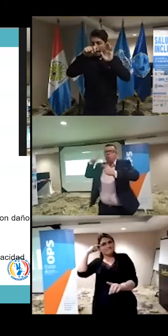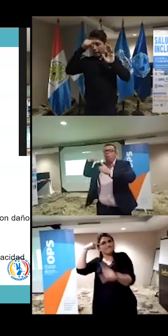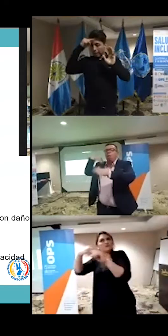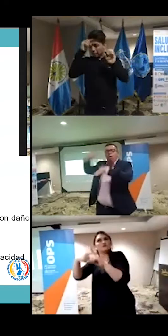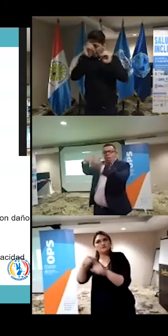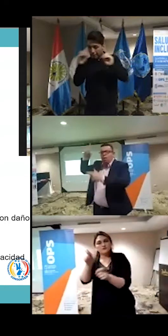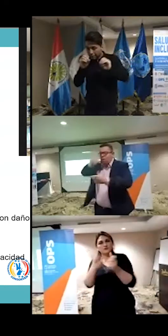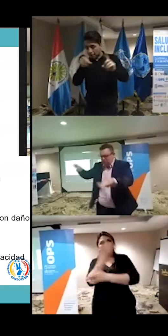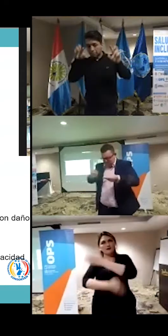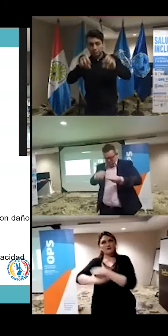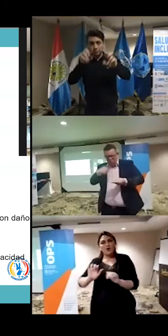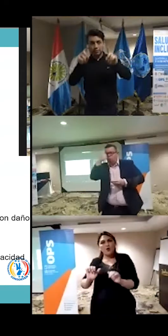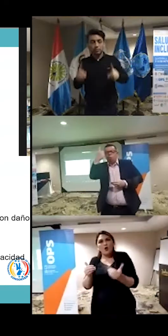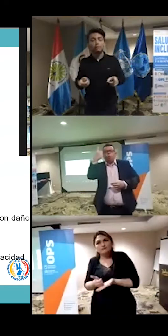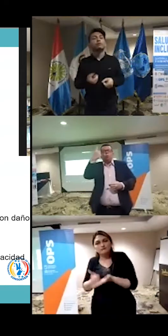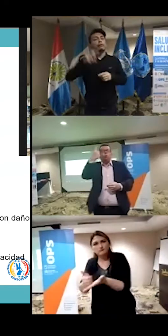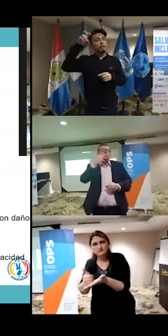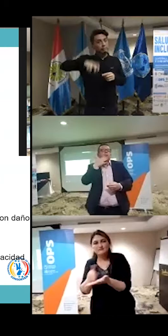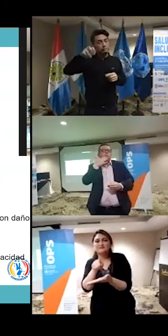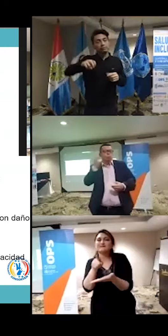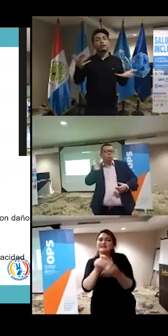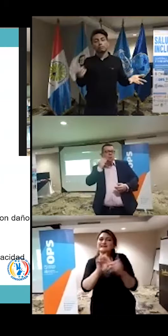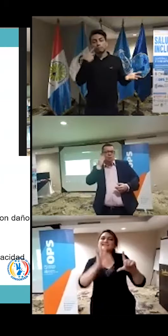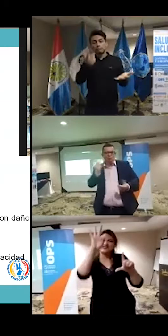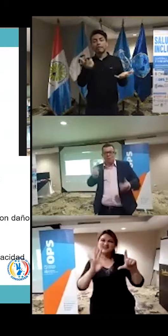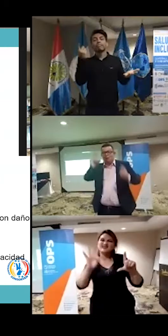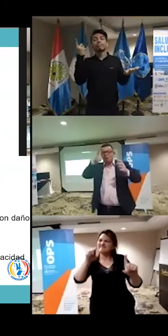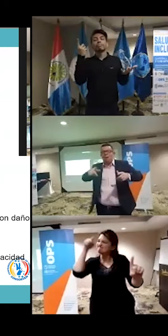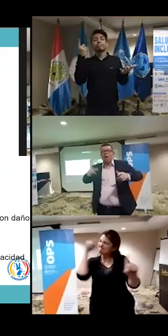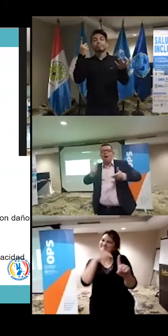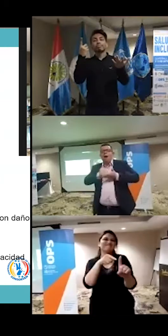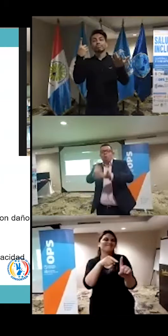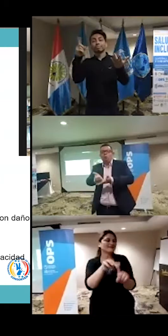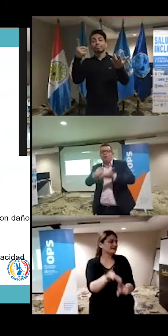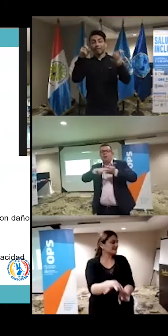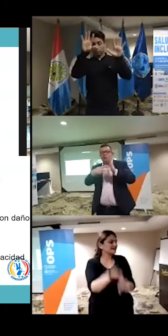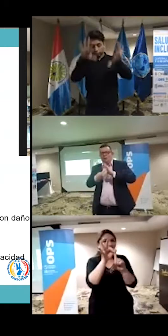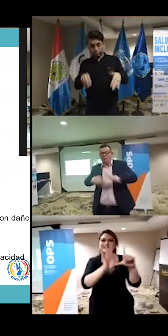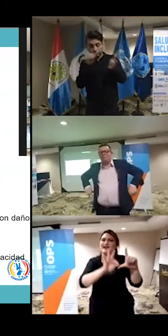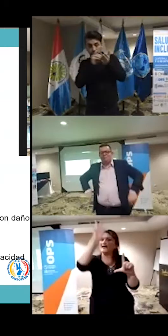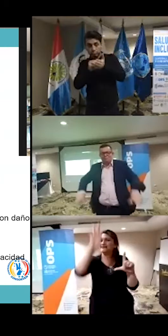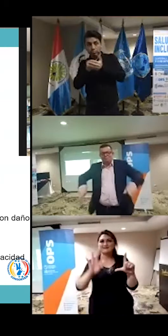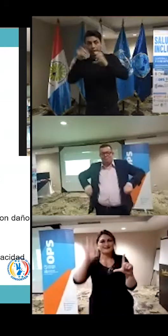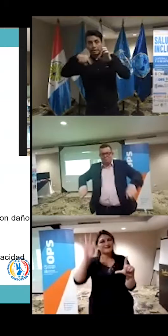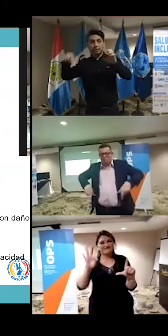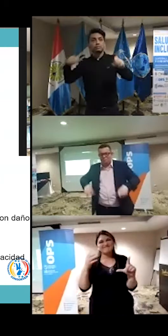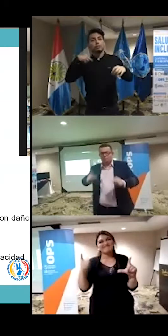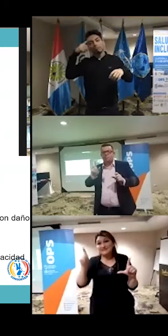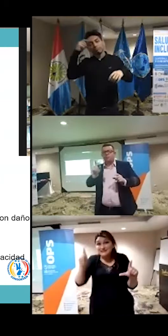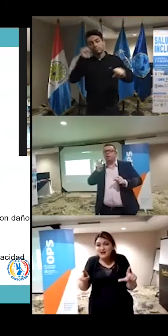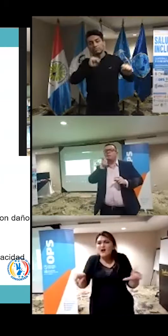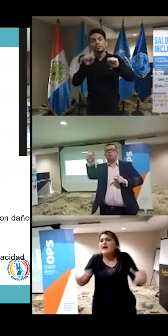persona con discapacidad, es necesario el levantamiento de datos estadísticos. Es necesario empezar a trabajar en función de